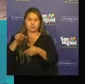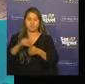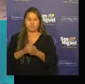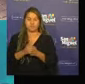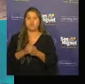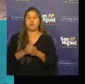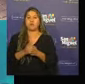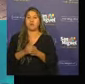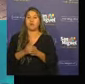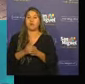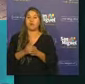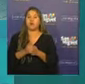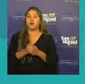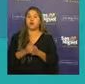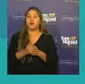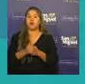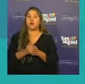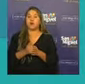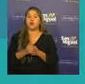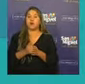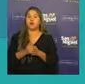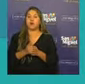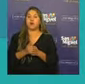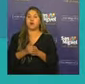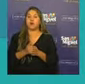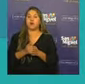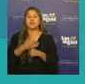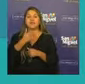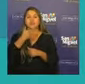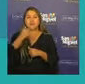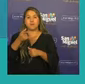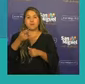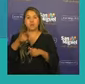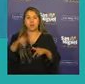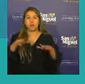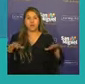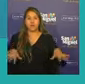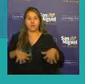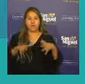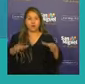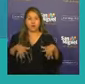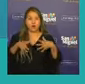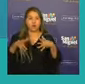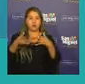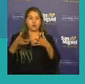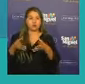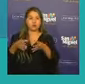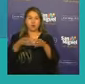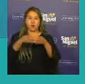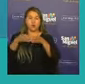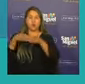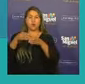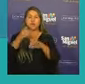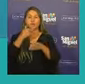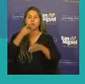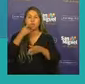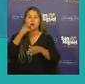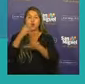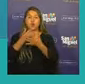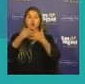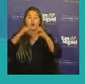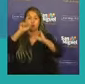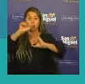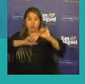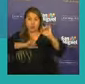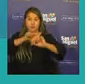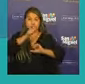nuestra prevención ciudadana y además apoyados por carabineros, logramos, y también con la empresa privada, aquí tanto